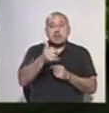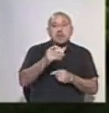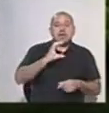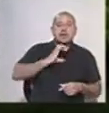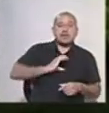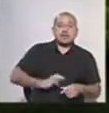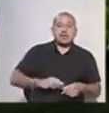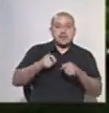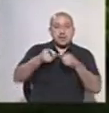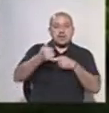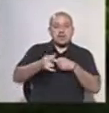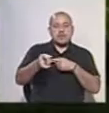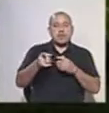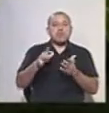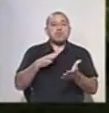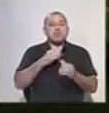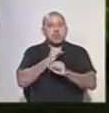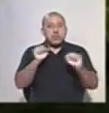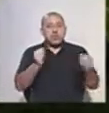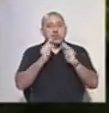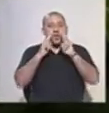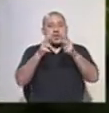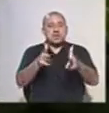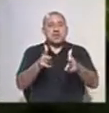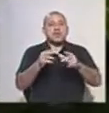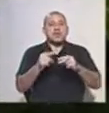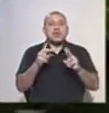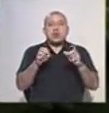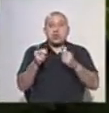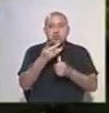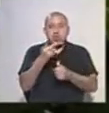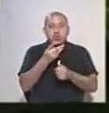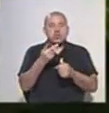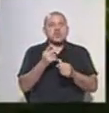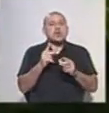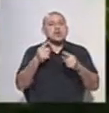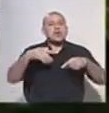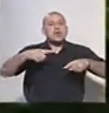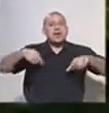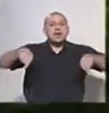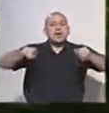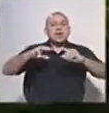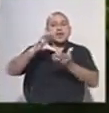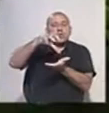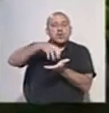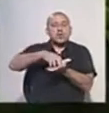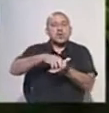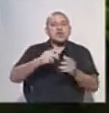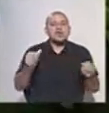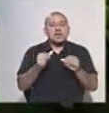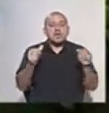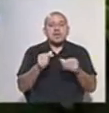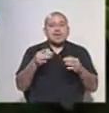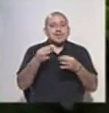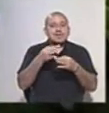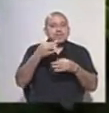reafirmar o comentar o incluso desmentir, tanto Alejandro como Marcel, es que este escenario se monta especialmente para carnaval en un lugar